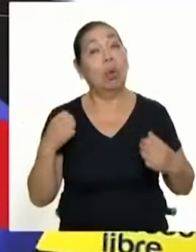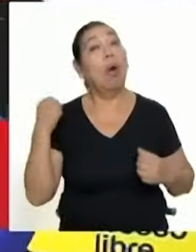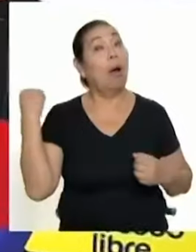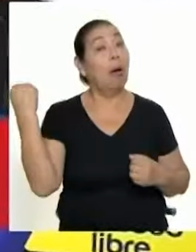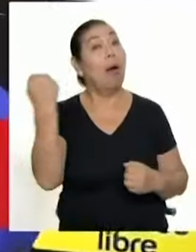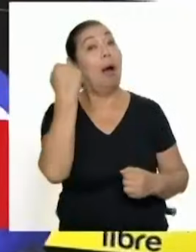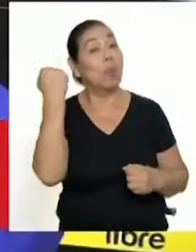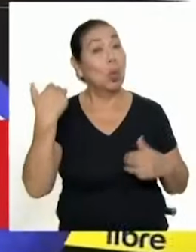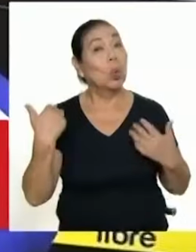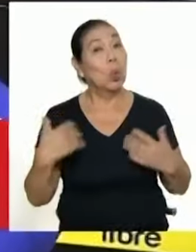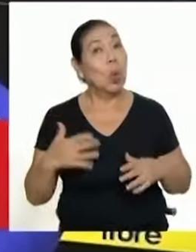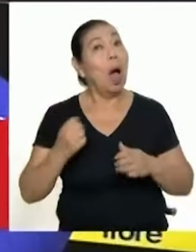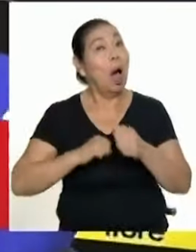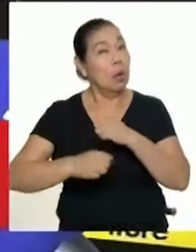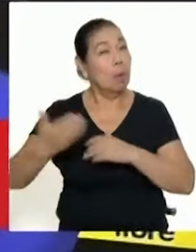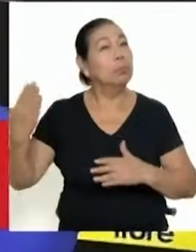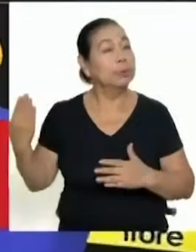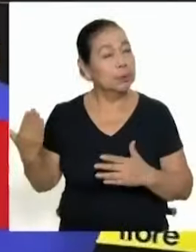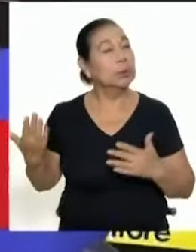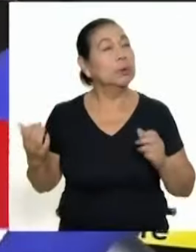campeón que ha campeonado el año pasado,